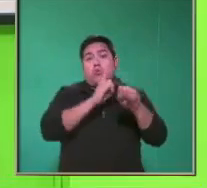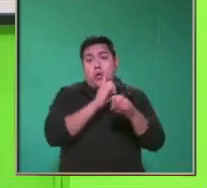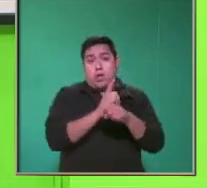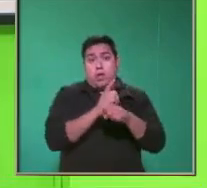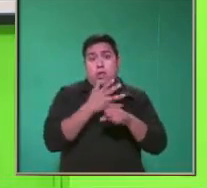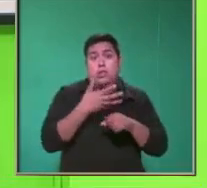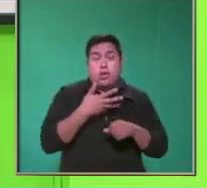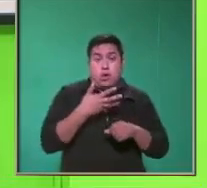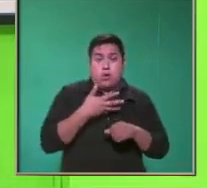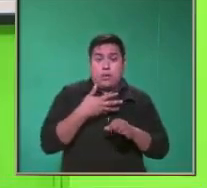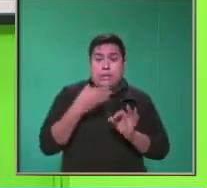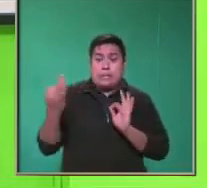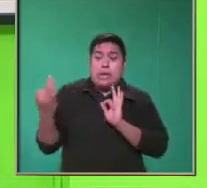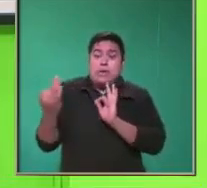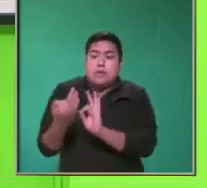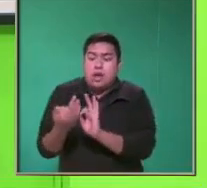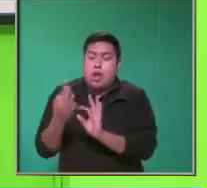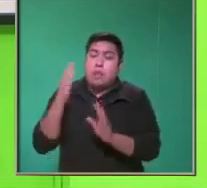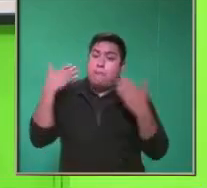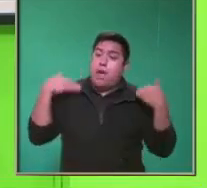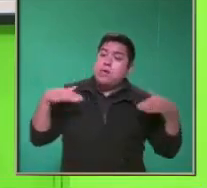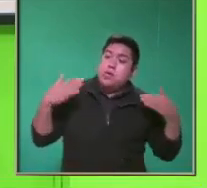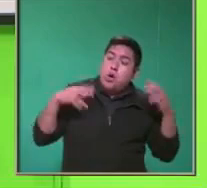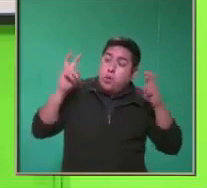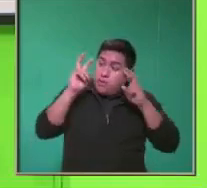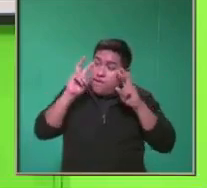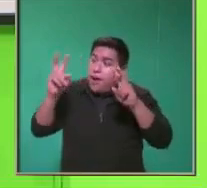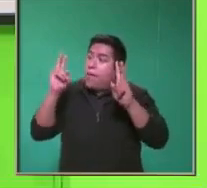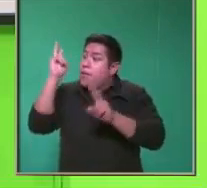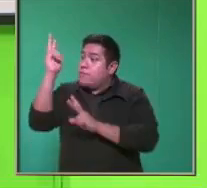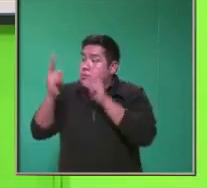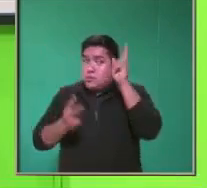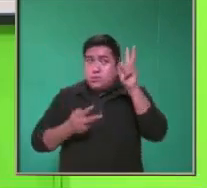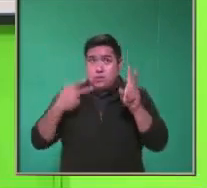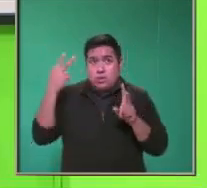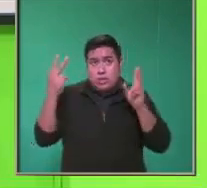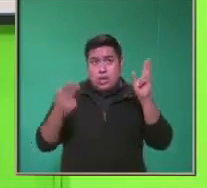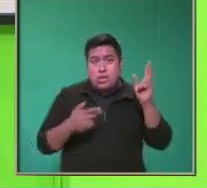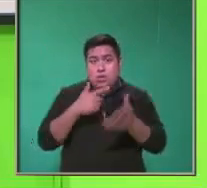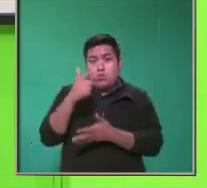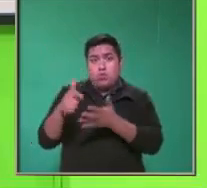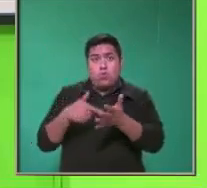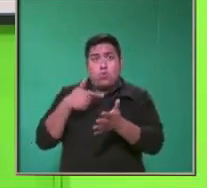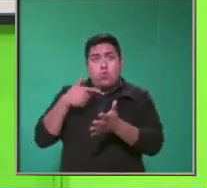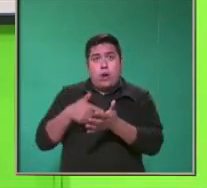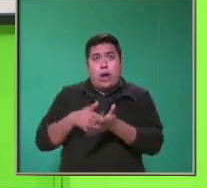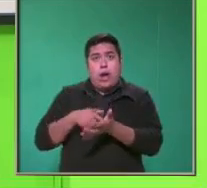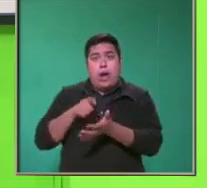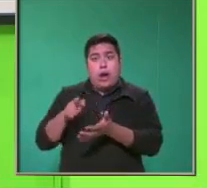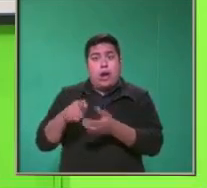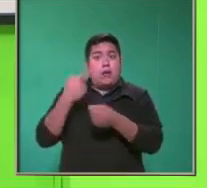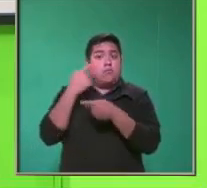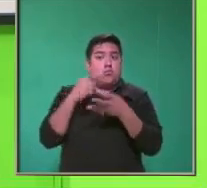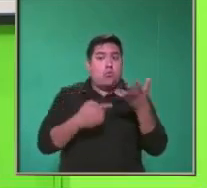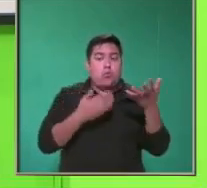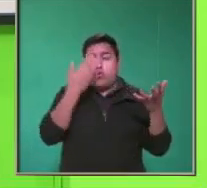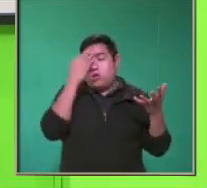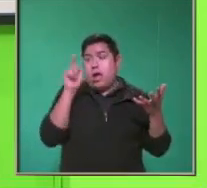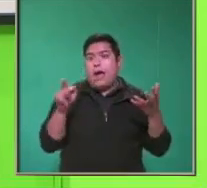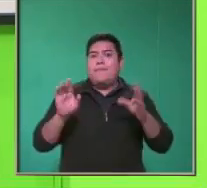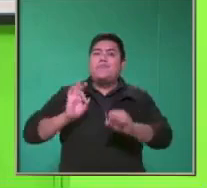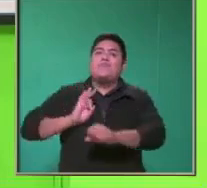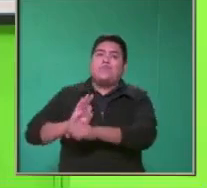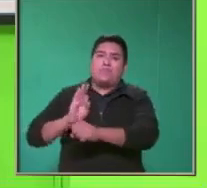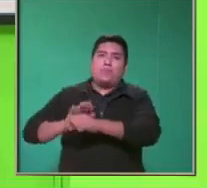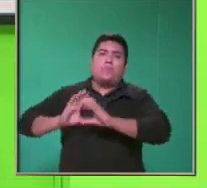presencia de la región, si voy de visita, voy de viaje y estoy en esos lugares, conocer características para poder protegerla.